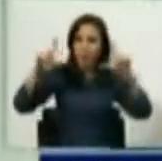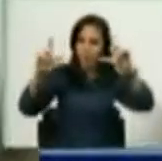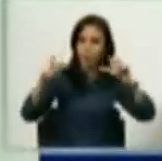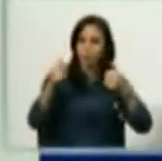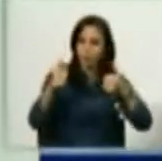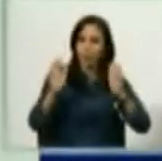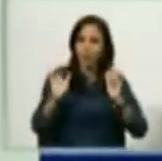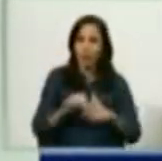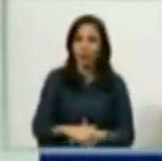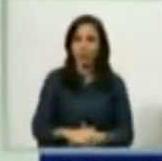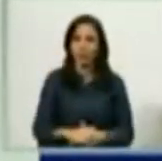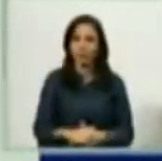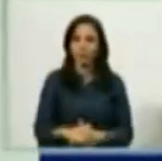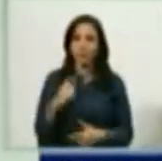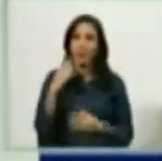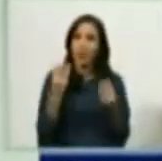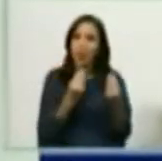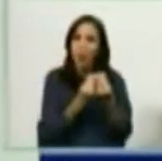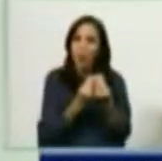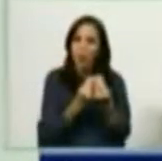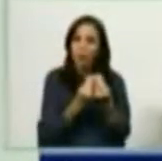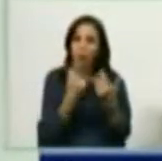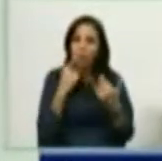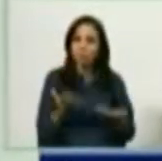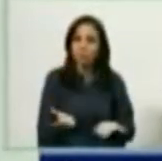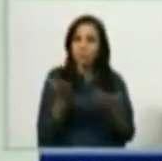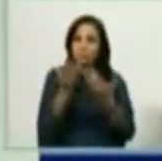vale Nicolás día